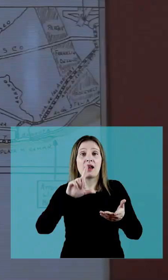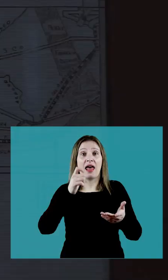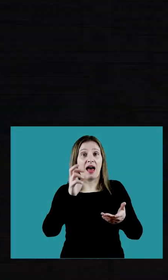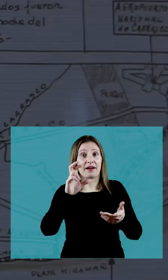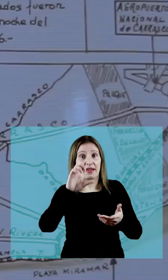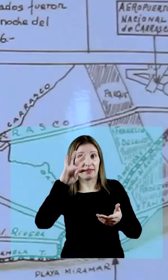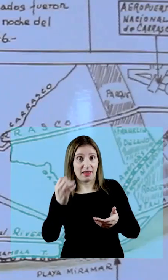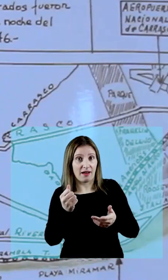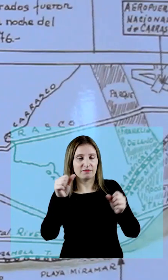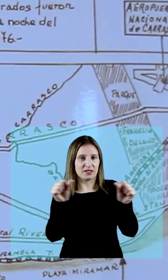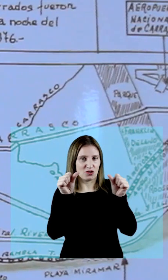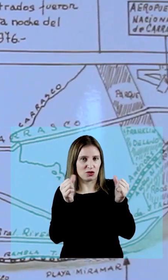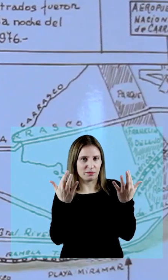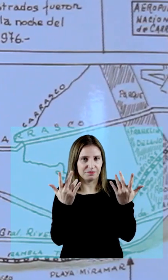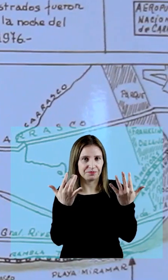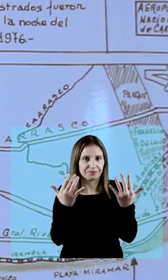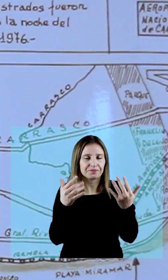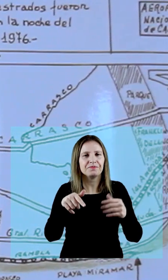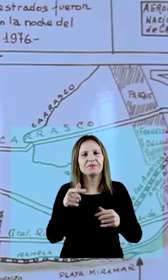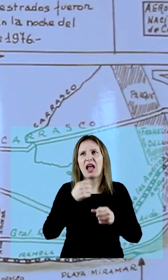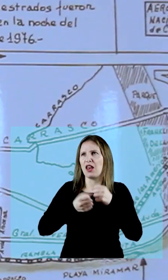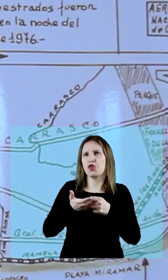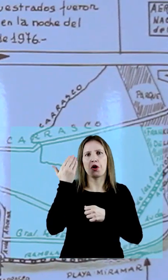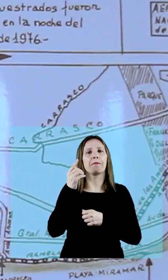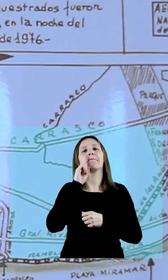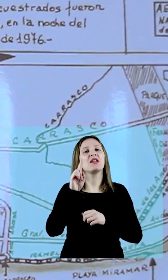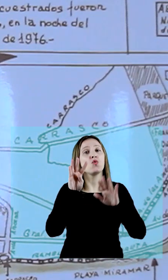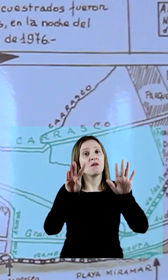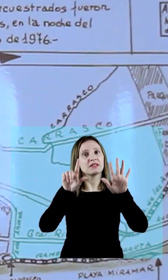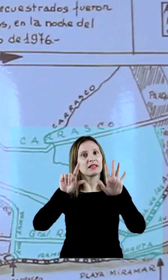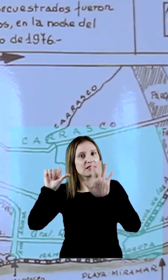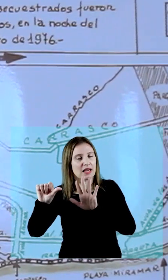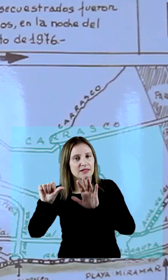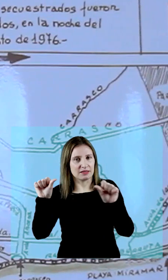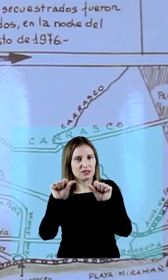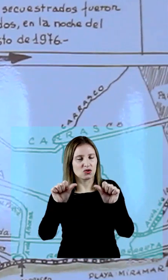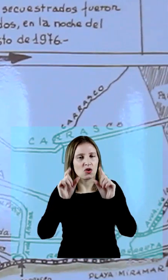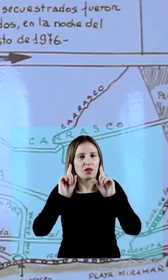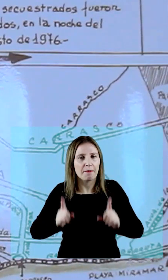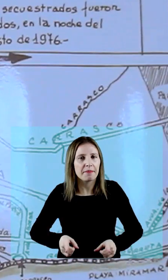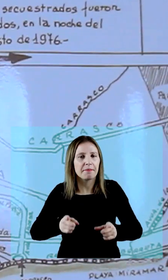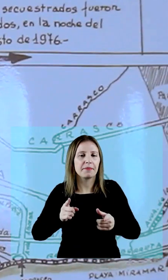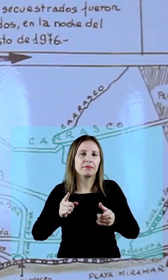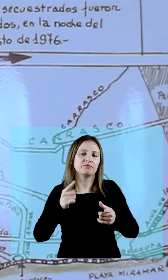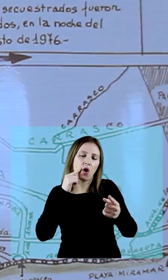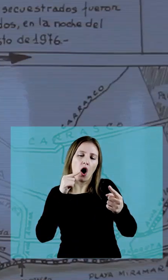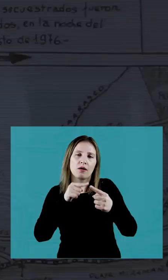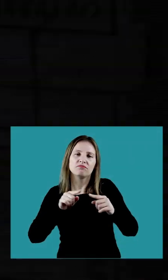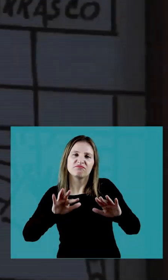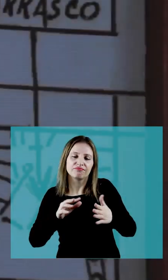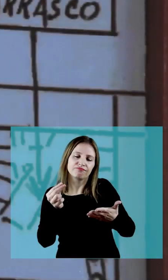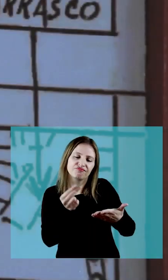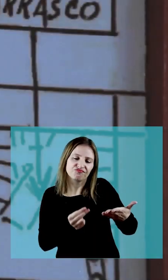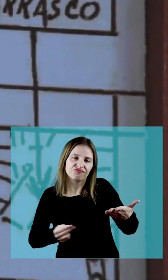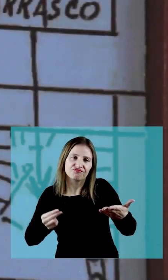aquel momento, es decir, en el año 76, y que tuvieron como objetivo, bueno, trazar